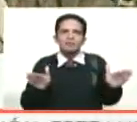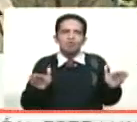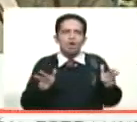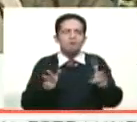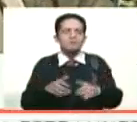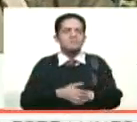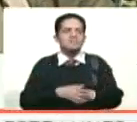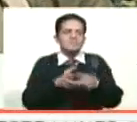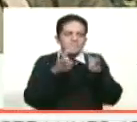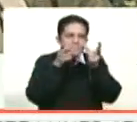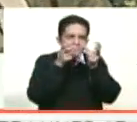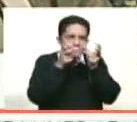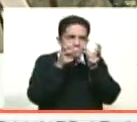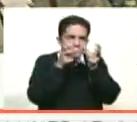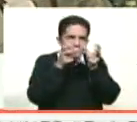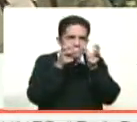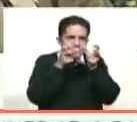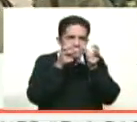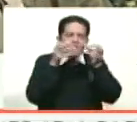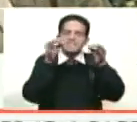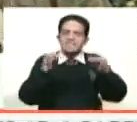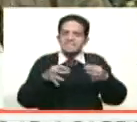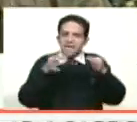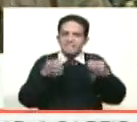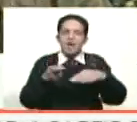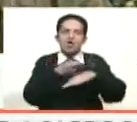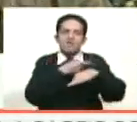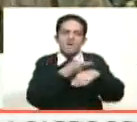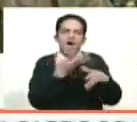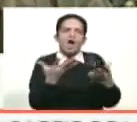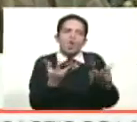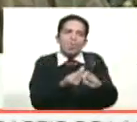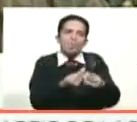atentos. Siempre gobernar junto al pueblo.